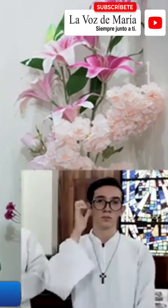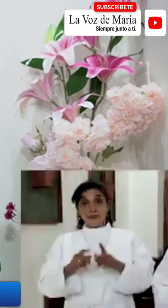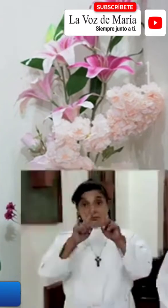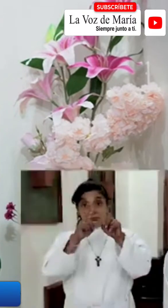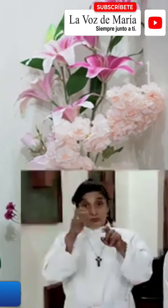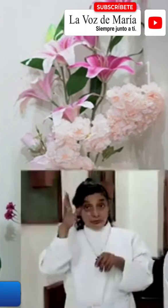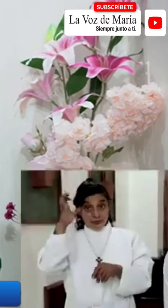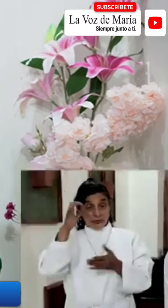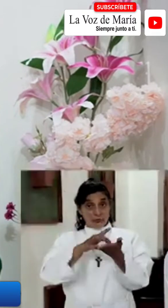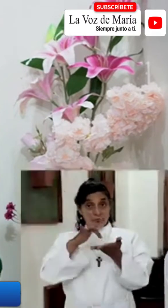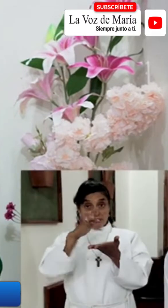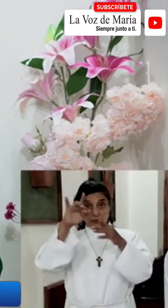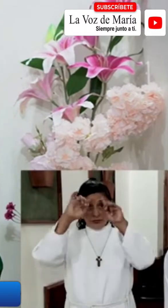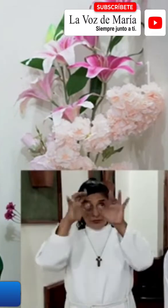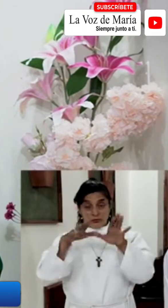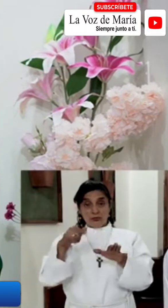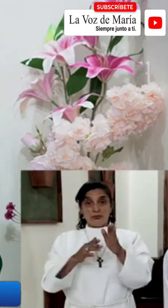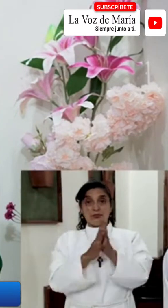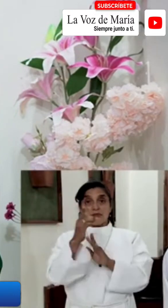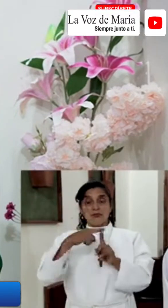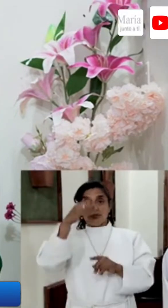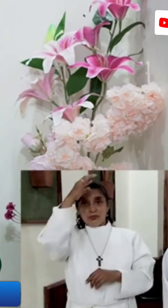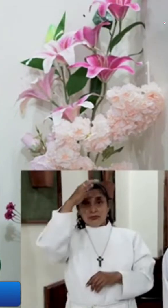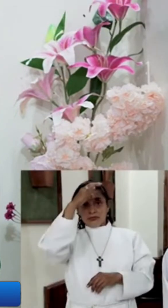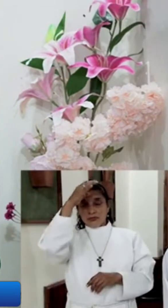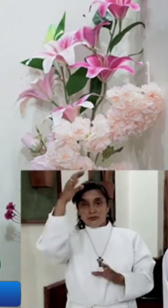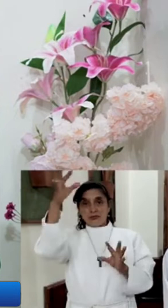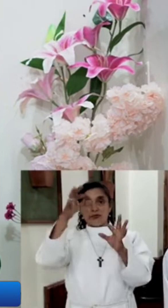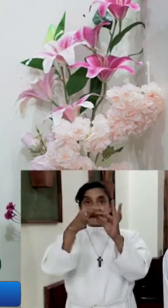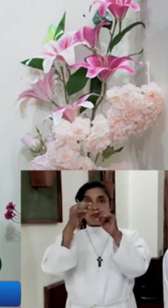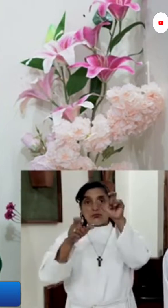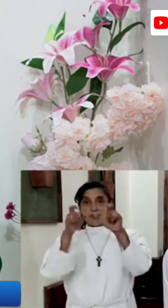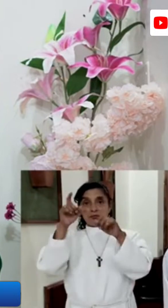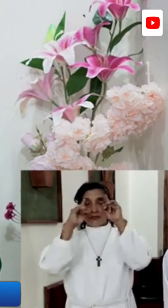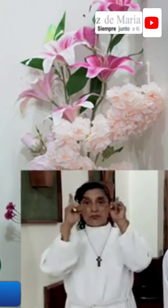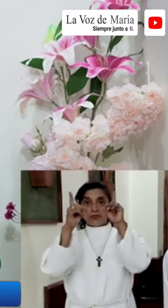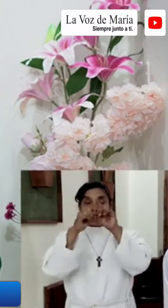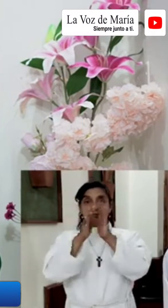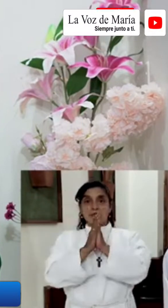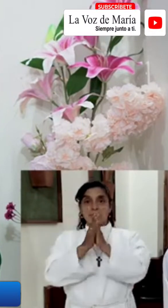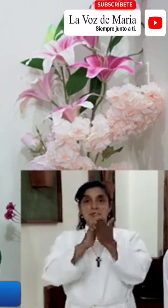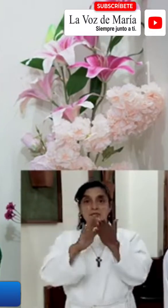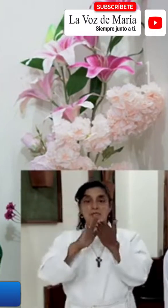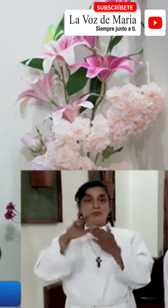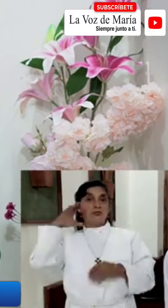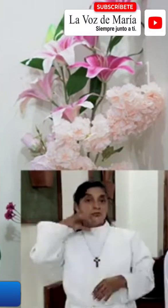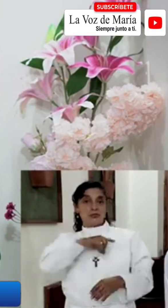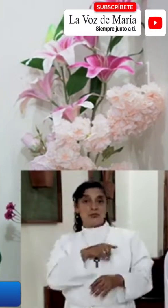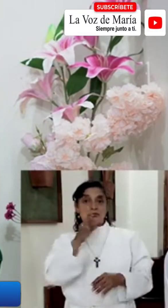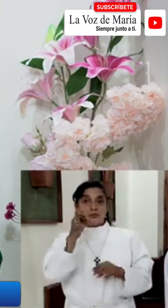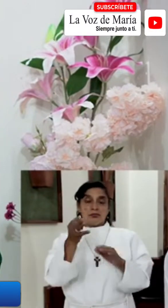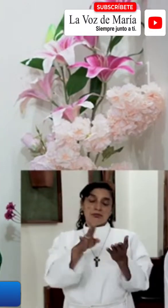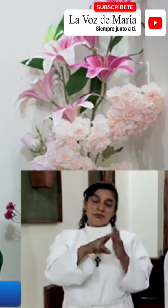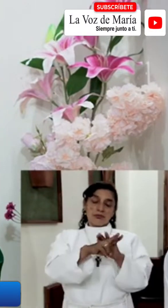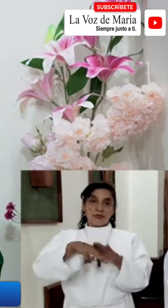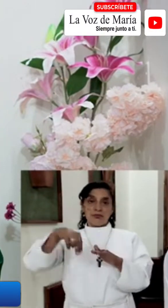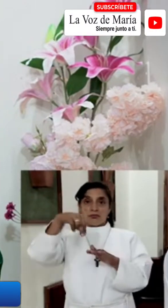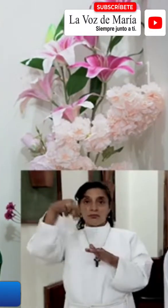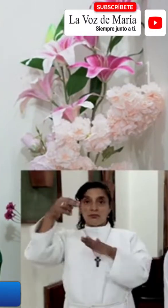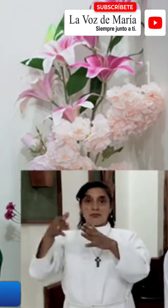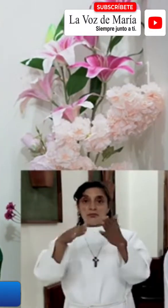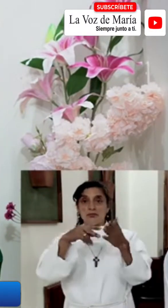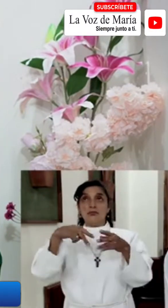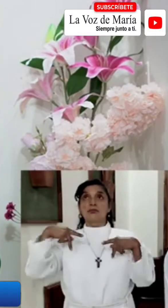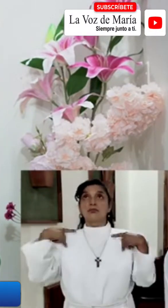en el Espíritu Santo, en esta Iglesia Católica, en la comunión de los santos, en el perdón de los pecados, en